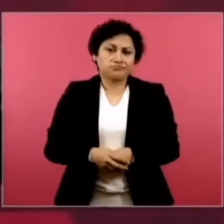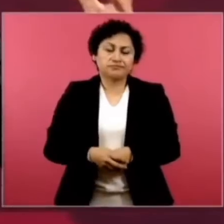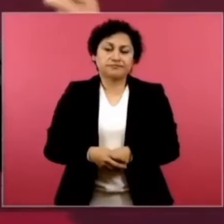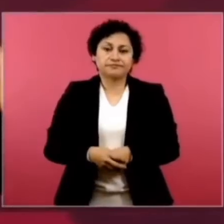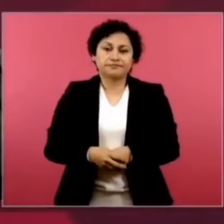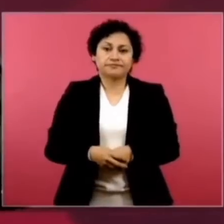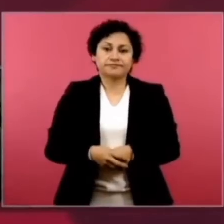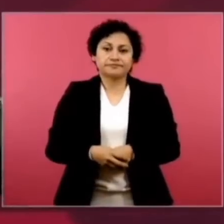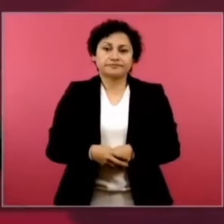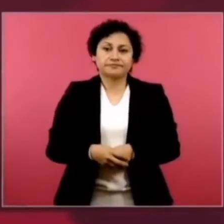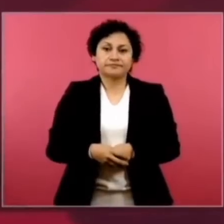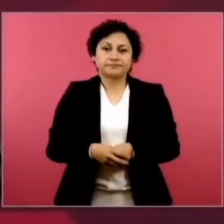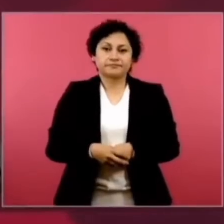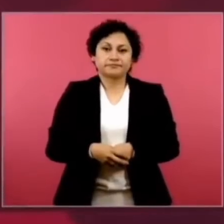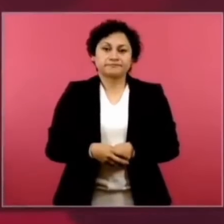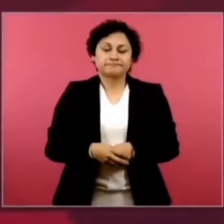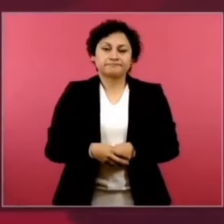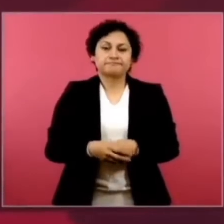No